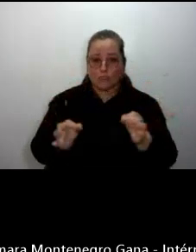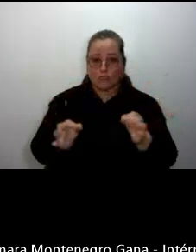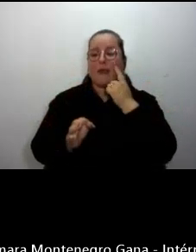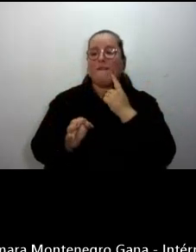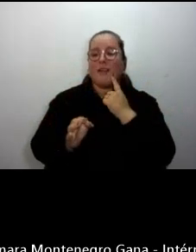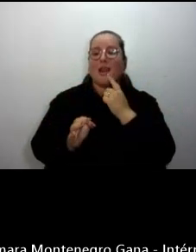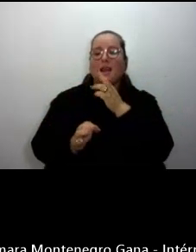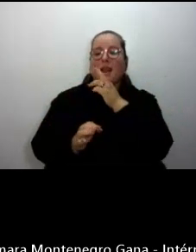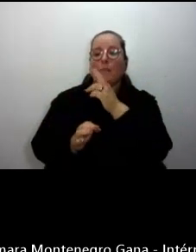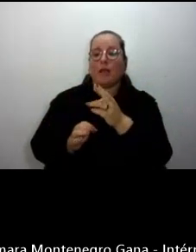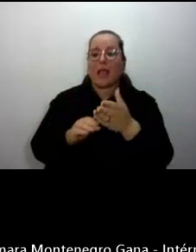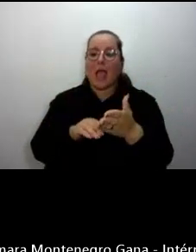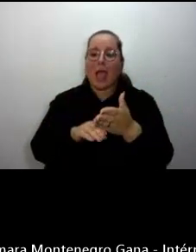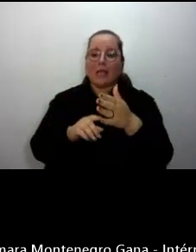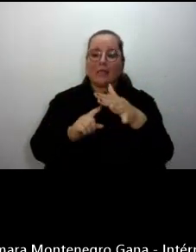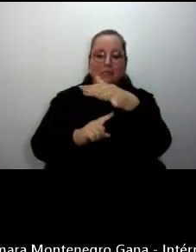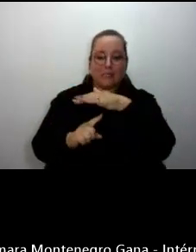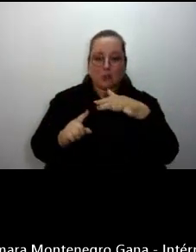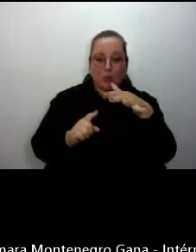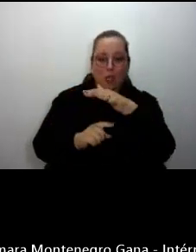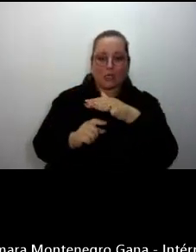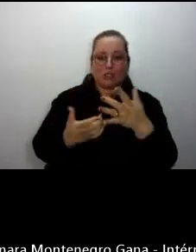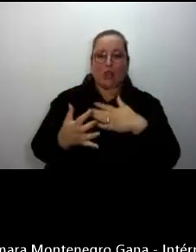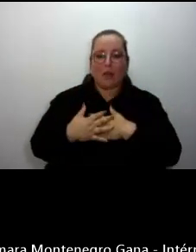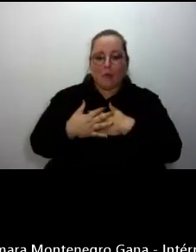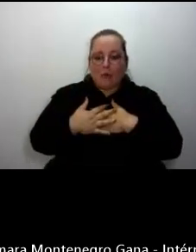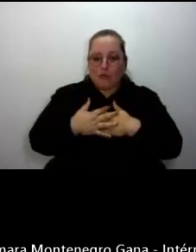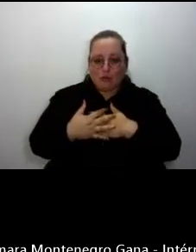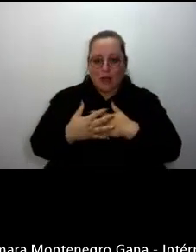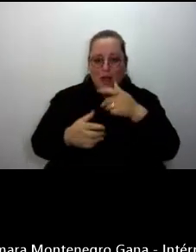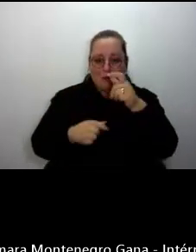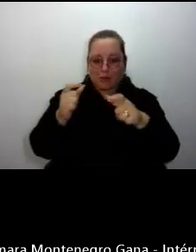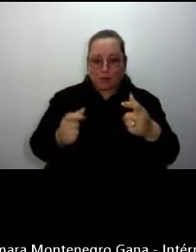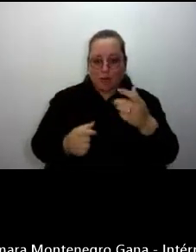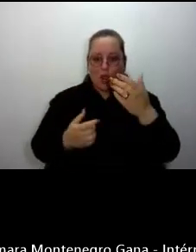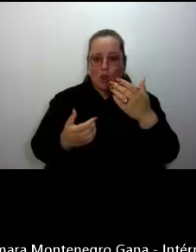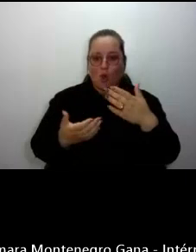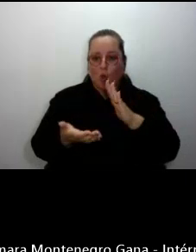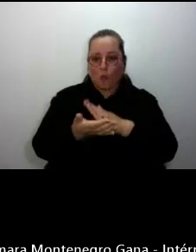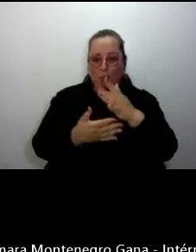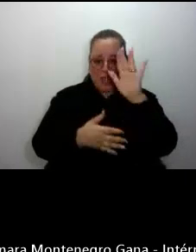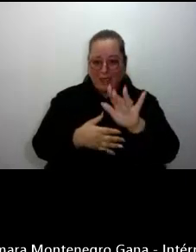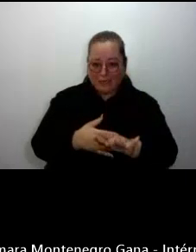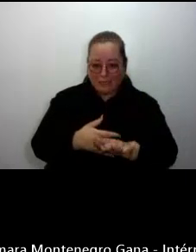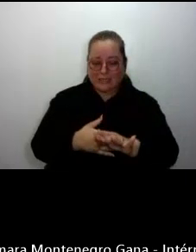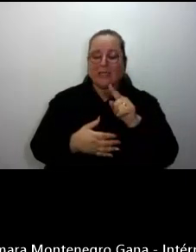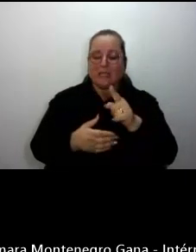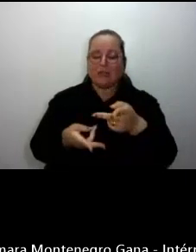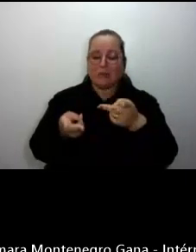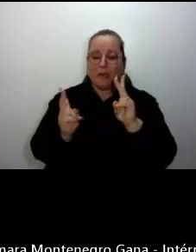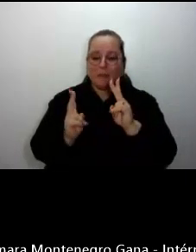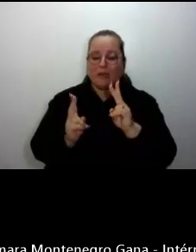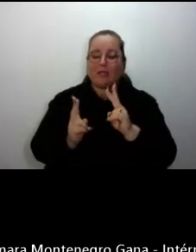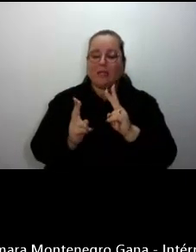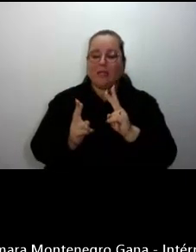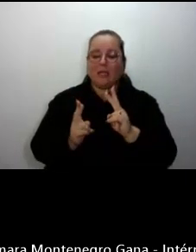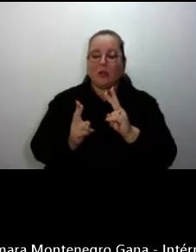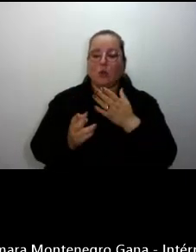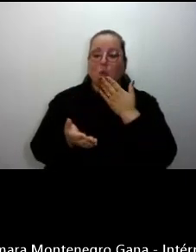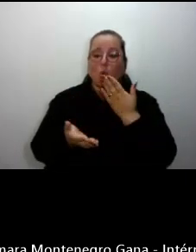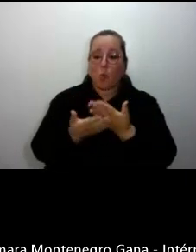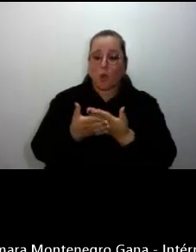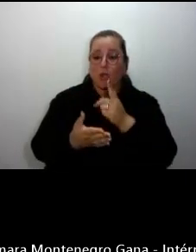respuesta ante las situaciones de regulación emocional y conductual. Y esto va a permitir efectivamente que cuando se